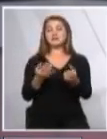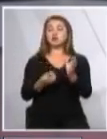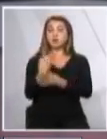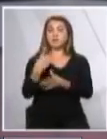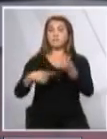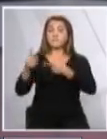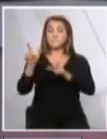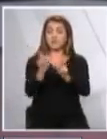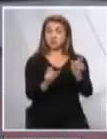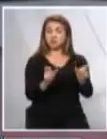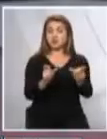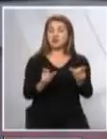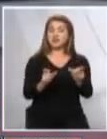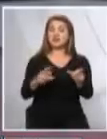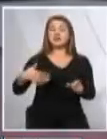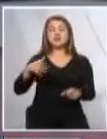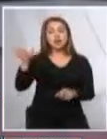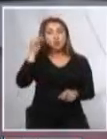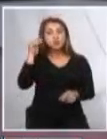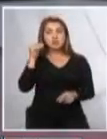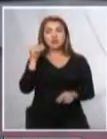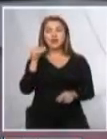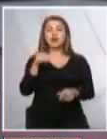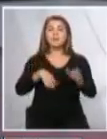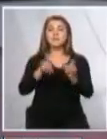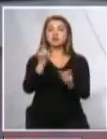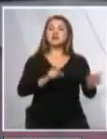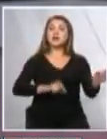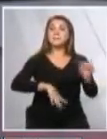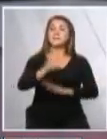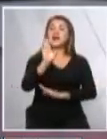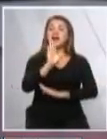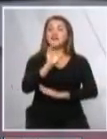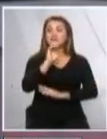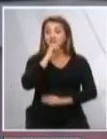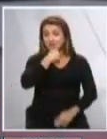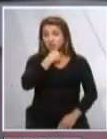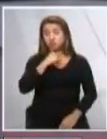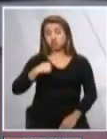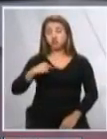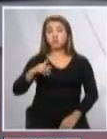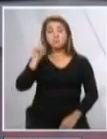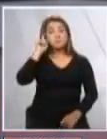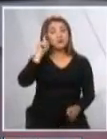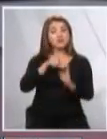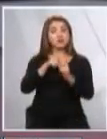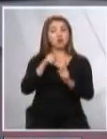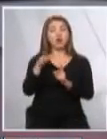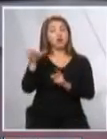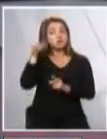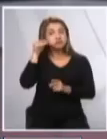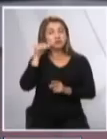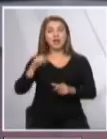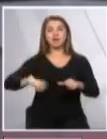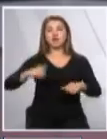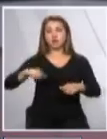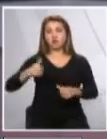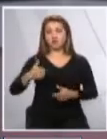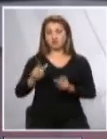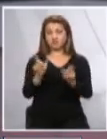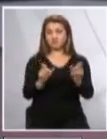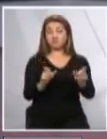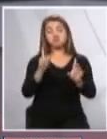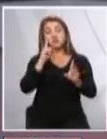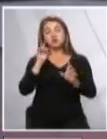generaciones y querer escuchar a los viejos dinosaurios. Yo prefiero escuchar a los jóvenes y a jóvenes que respecto de los cuales, salvo